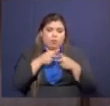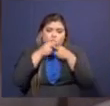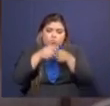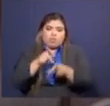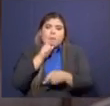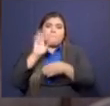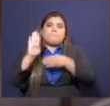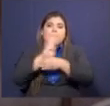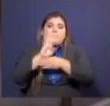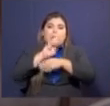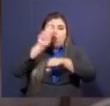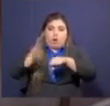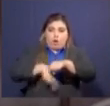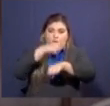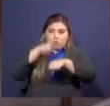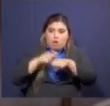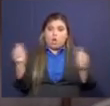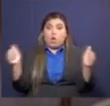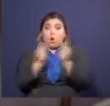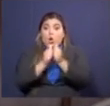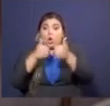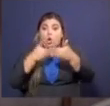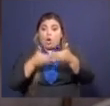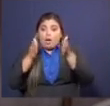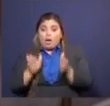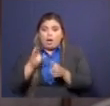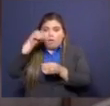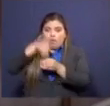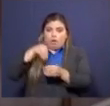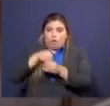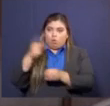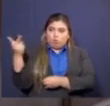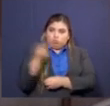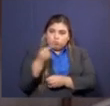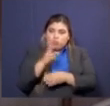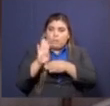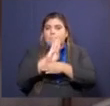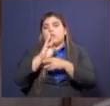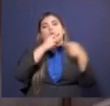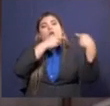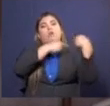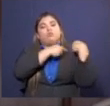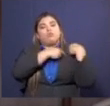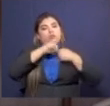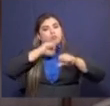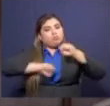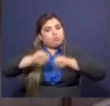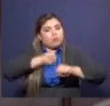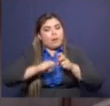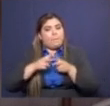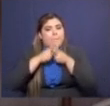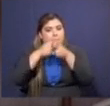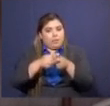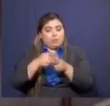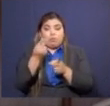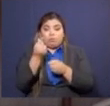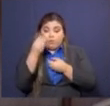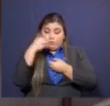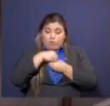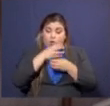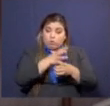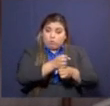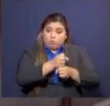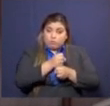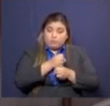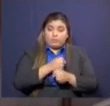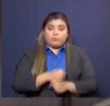a través de la Caja de Ahorro y otras instituciones financieras cuyos fondos contemplan